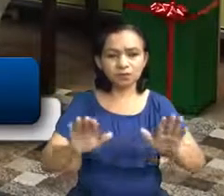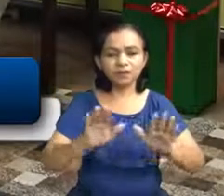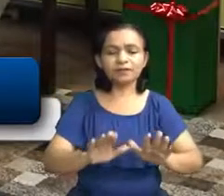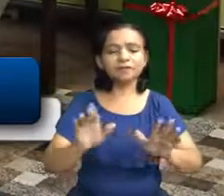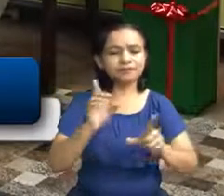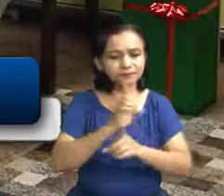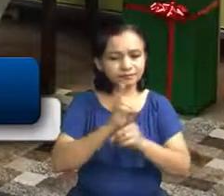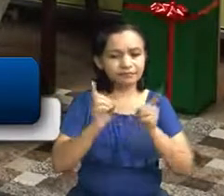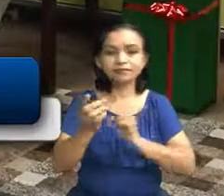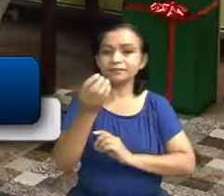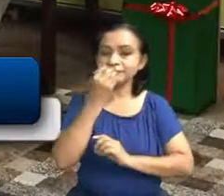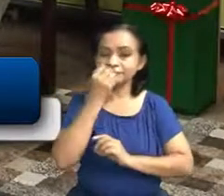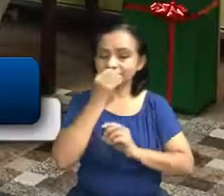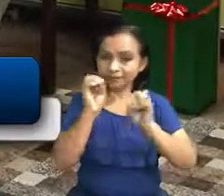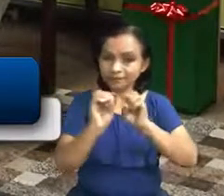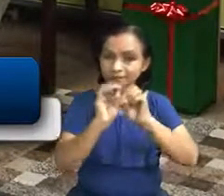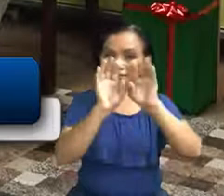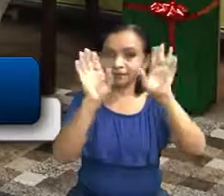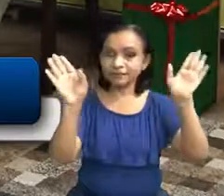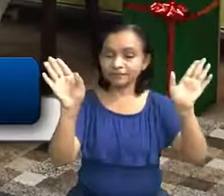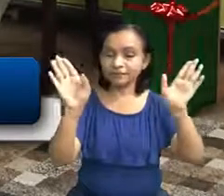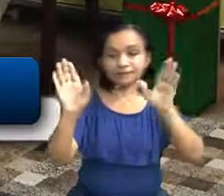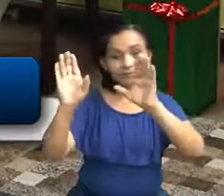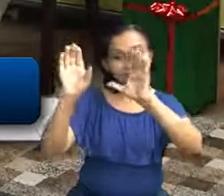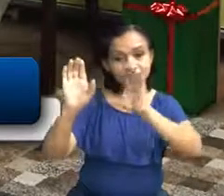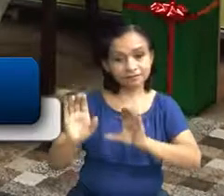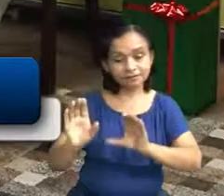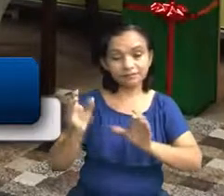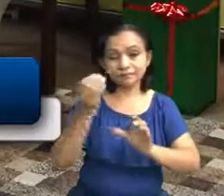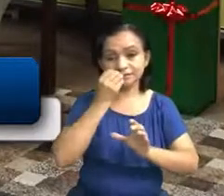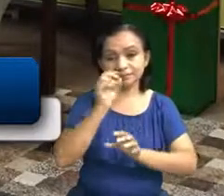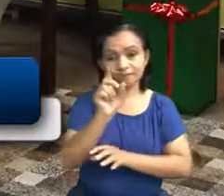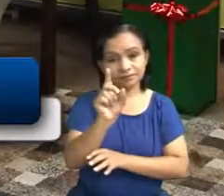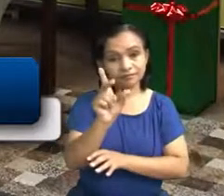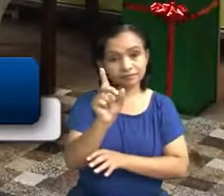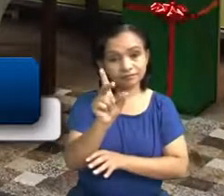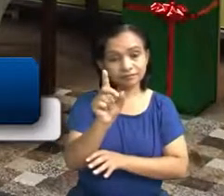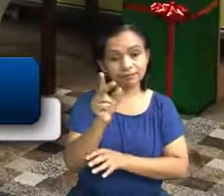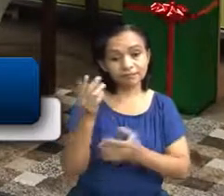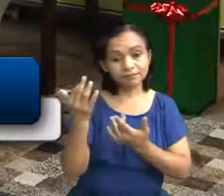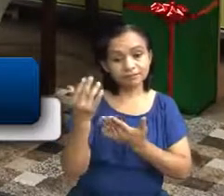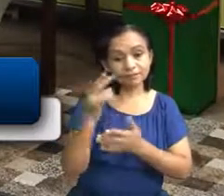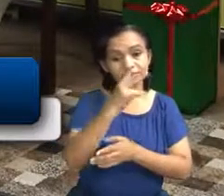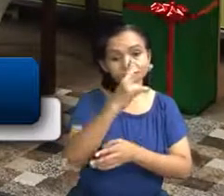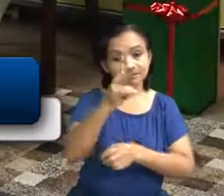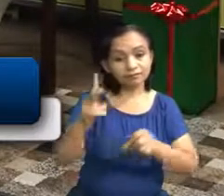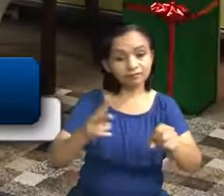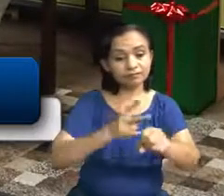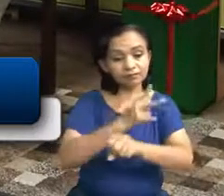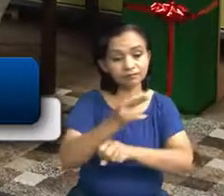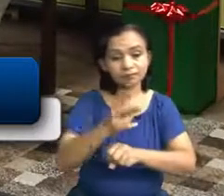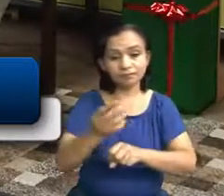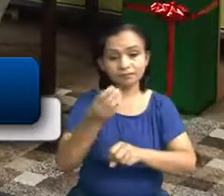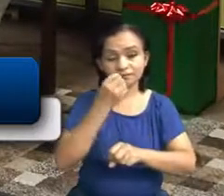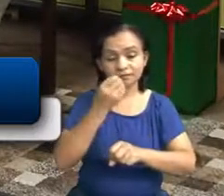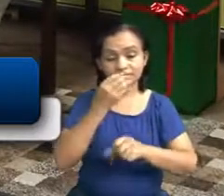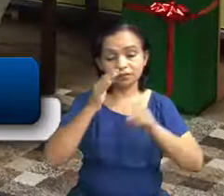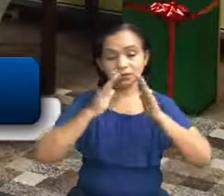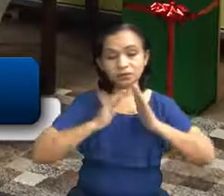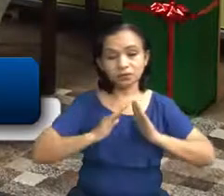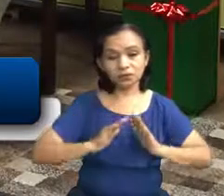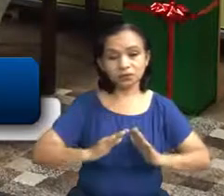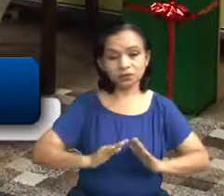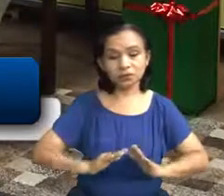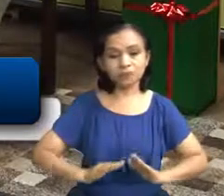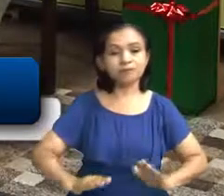que desayunar. Igualmente, si se va a hacer por la tarde, pues hay que almorzar y hay que esperar al menos 2 horas para que se haga la digestión y que baje